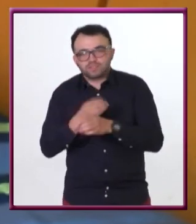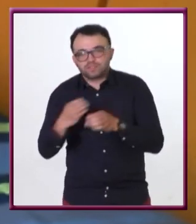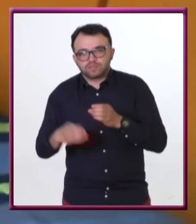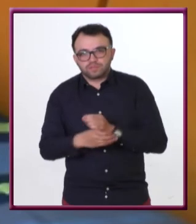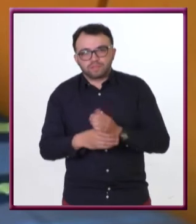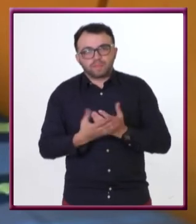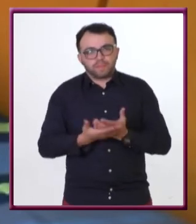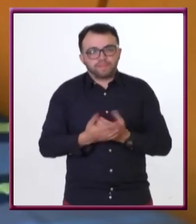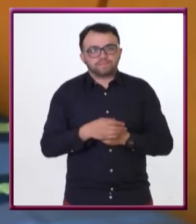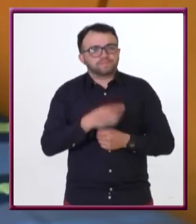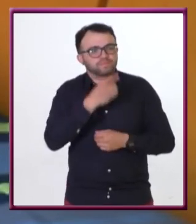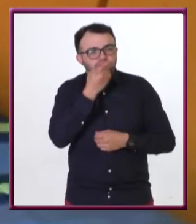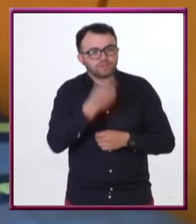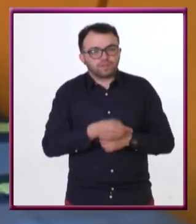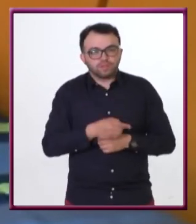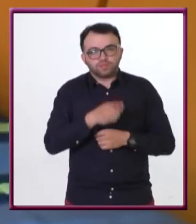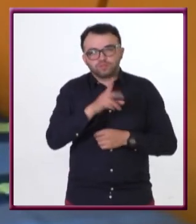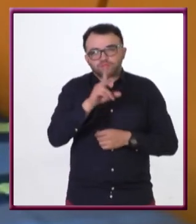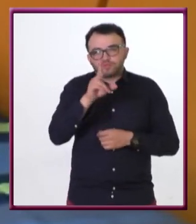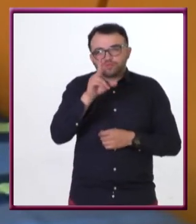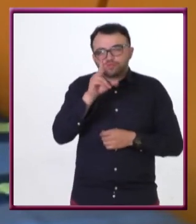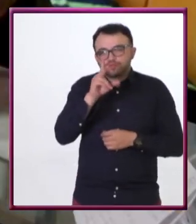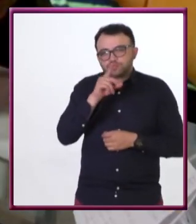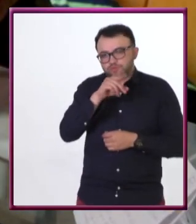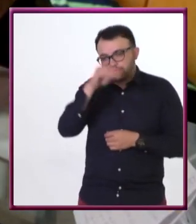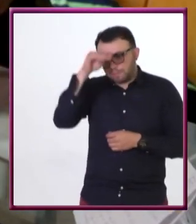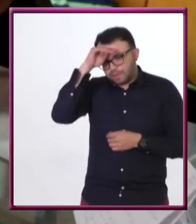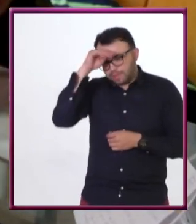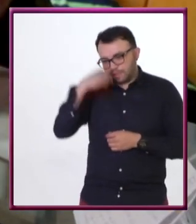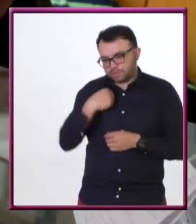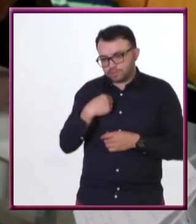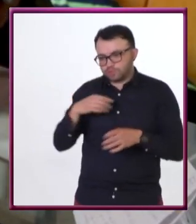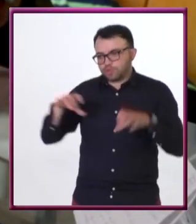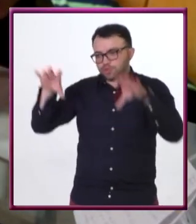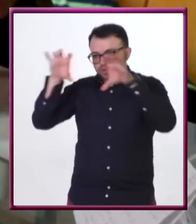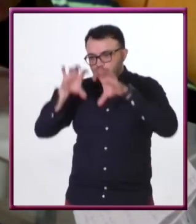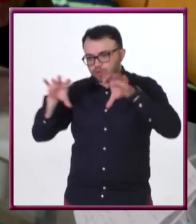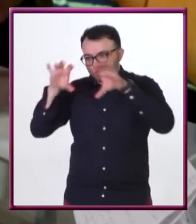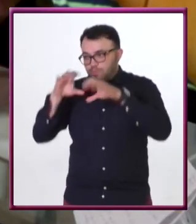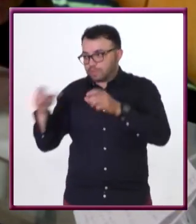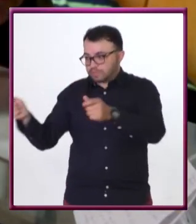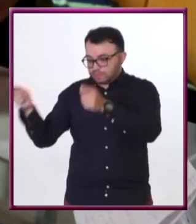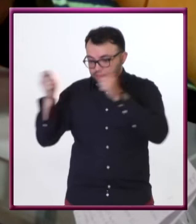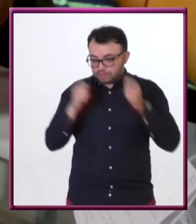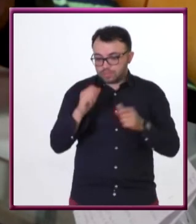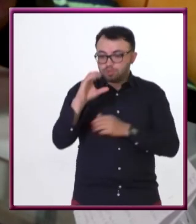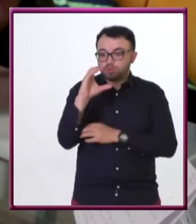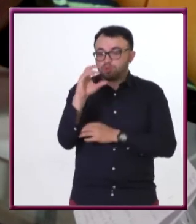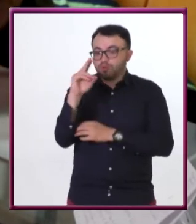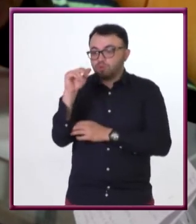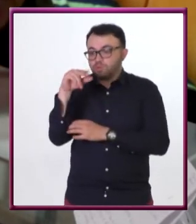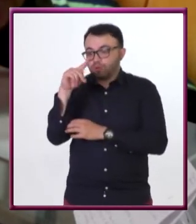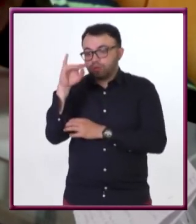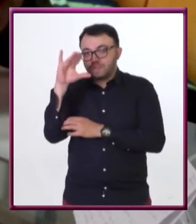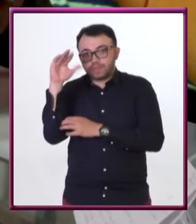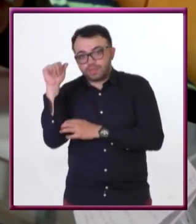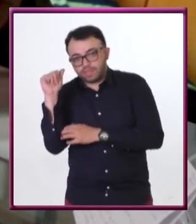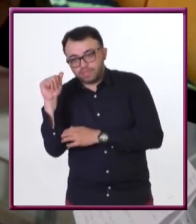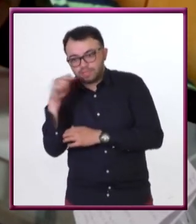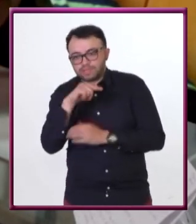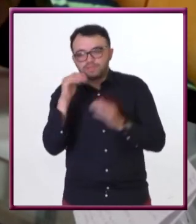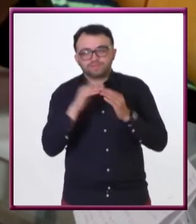que no esperes tener una computadora cuántica en tu casa. Lo que vas a tener es una conexión a una computadora, quién sabe dónde va a